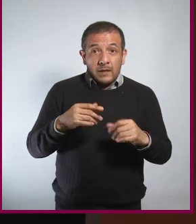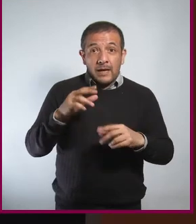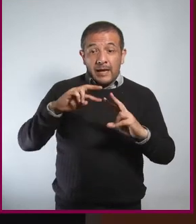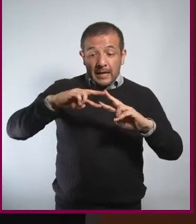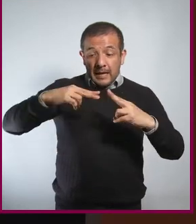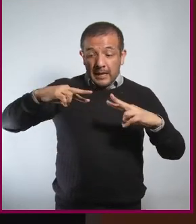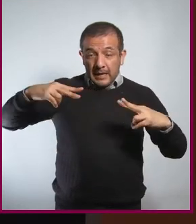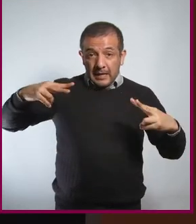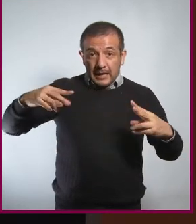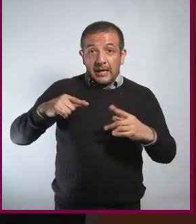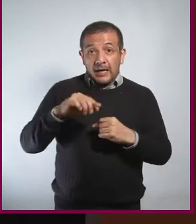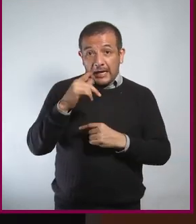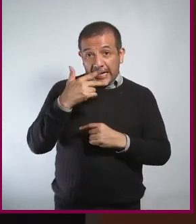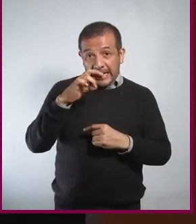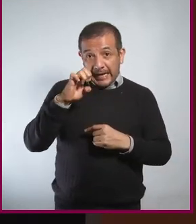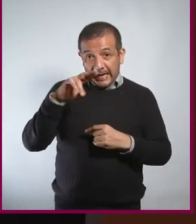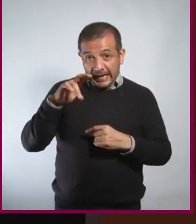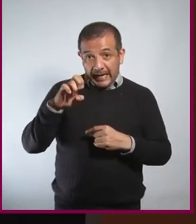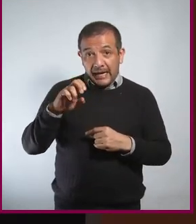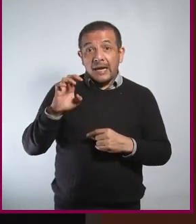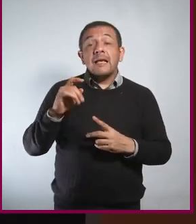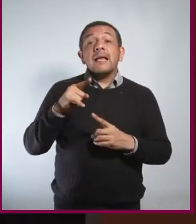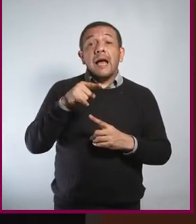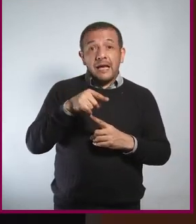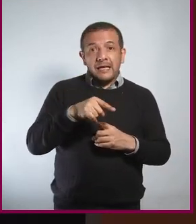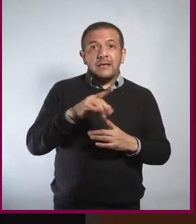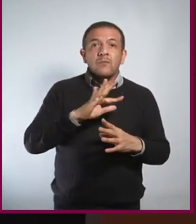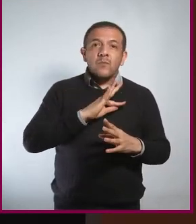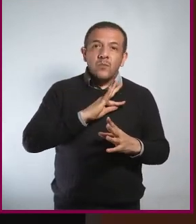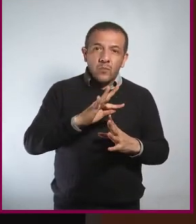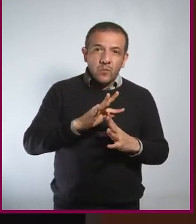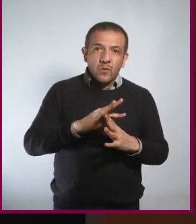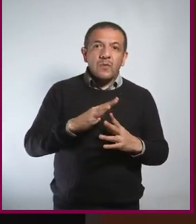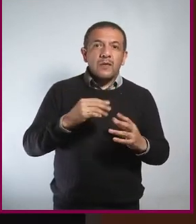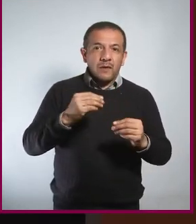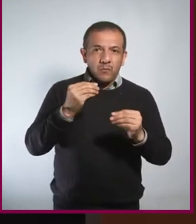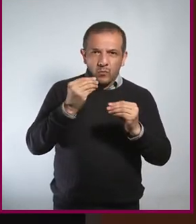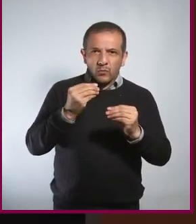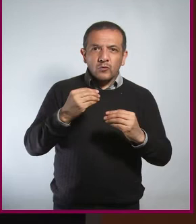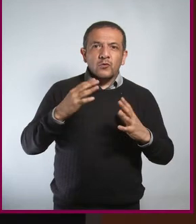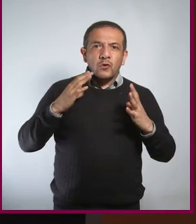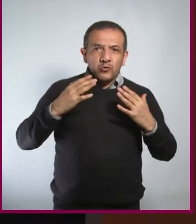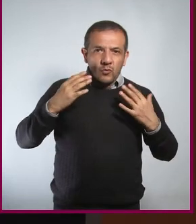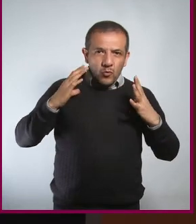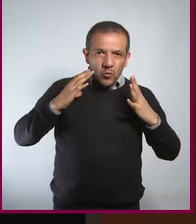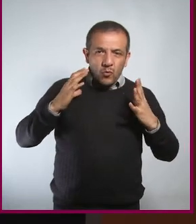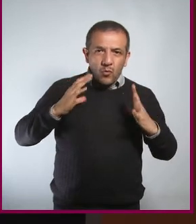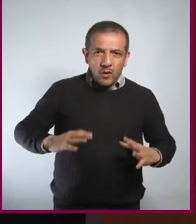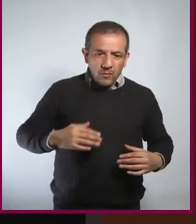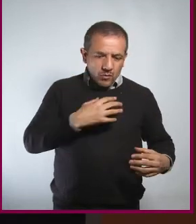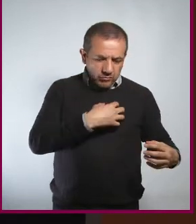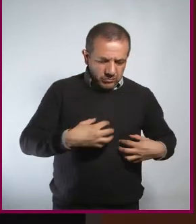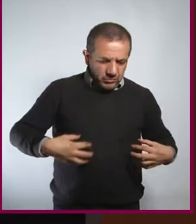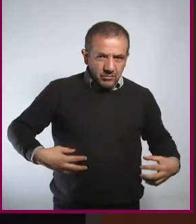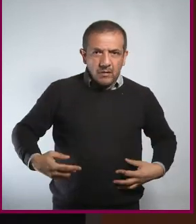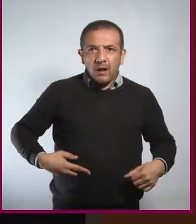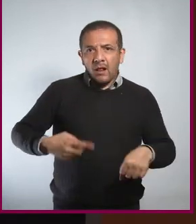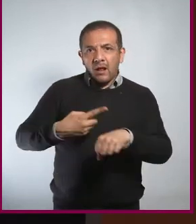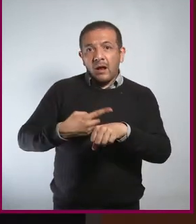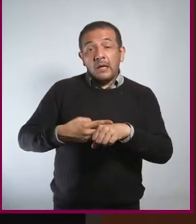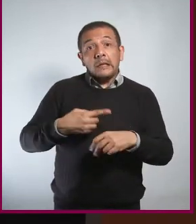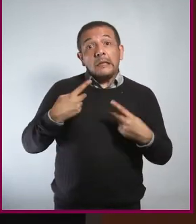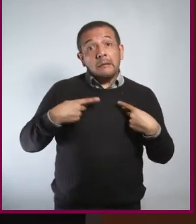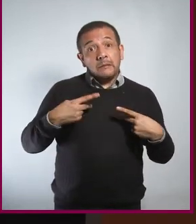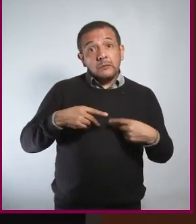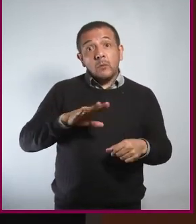es tan rápida y tan intensa que ciertamente puede llevar a que muchos órganos se enfermen y que incluso la persona fallezca. Así que por este motivo es